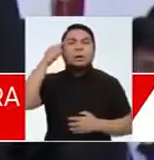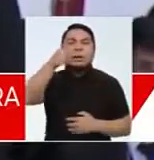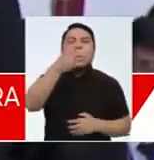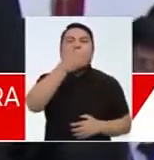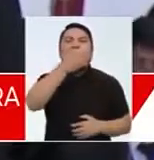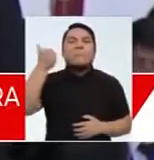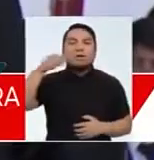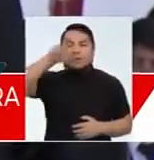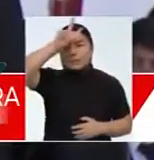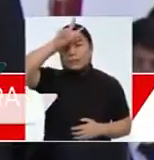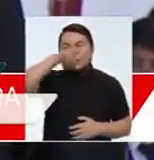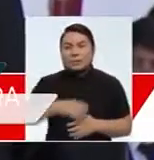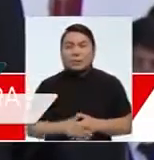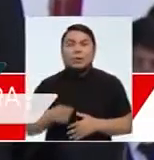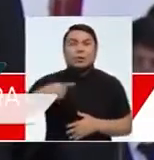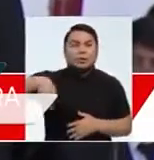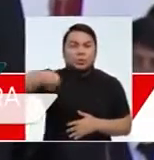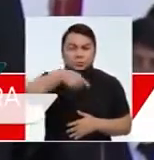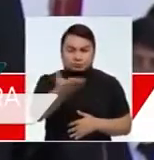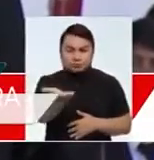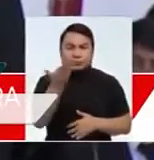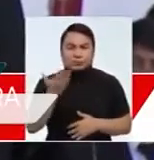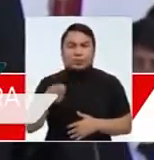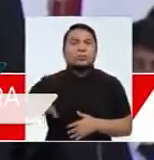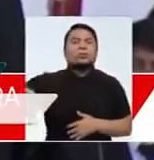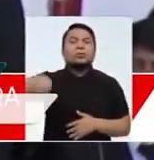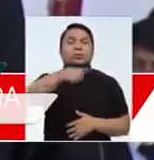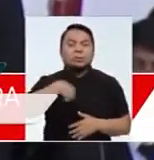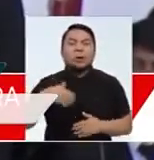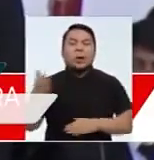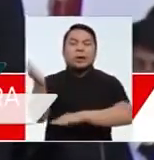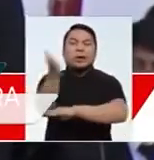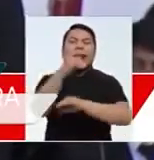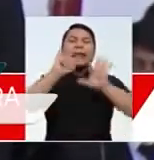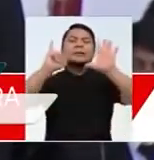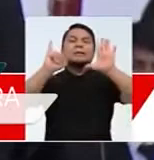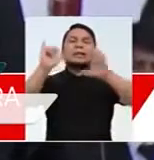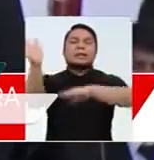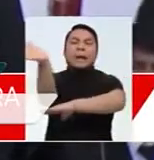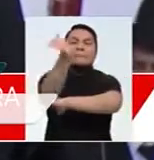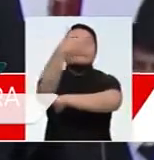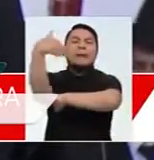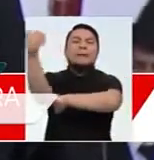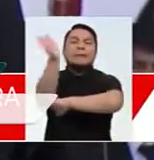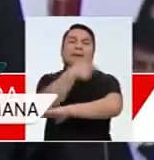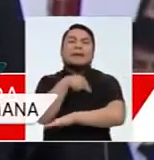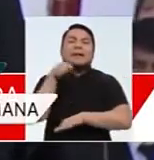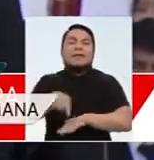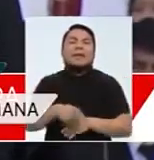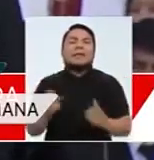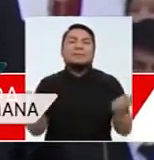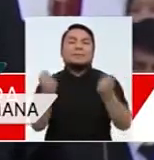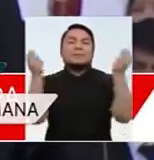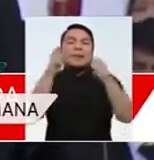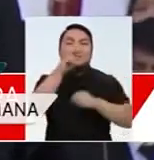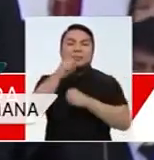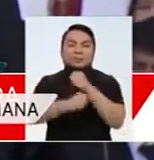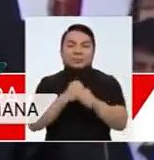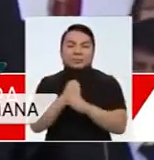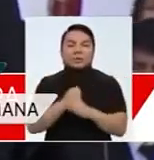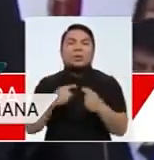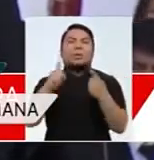Los invito a que levantemos las 6 banderas del Bicentenario.